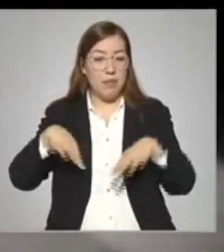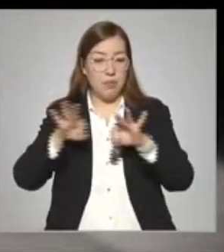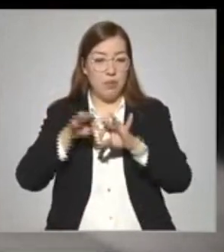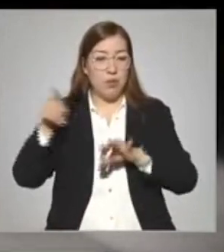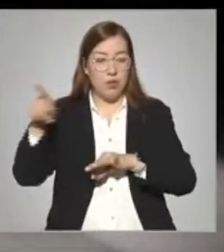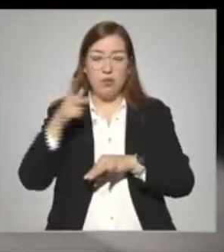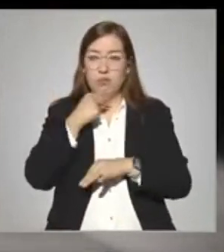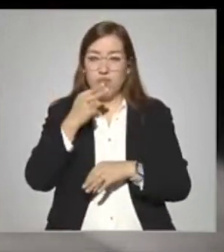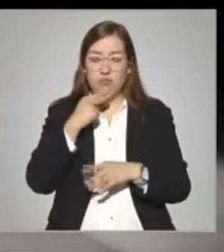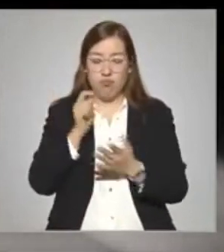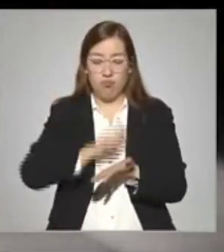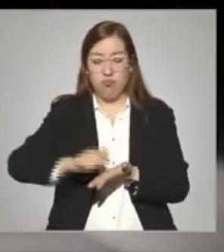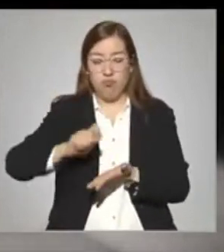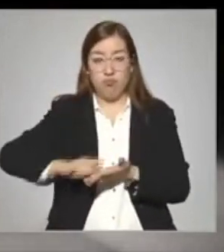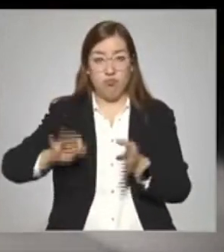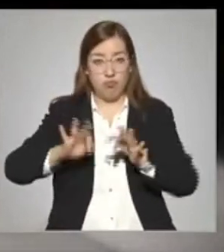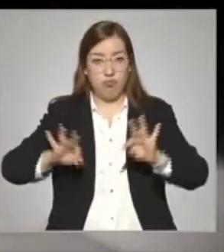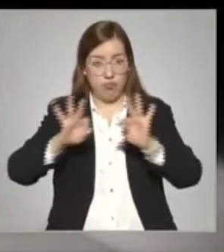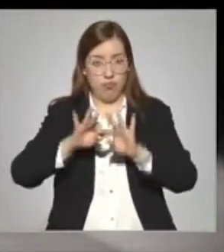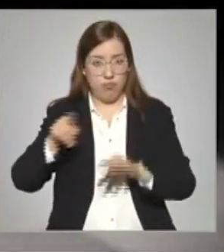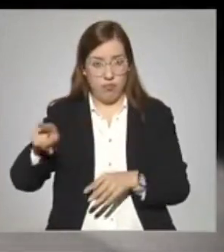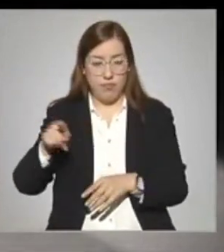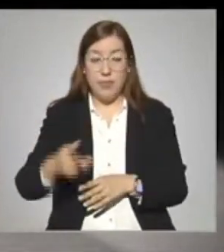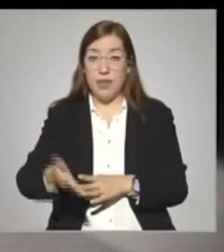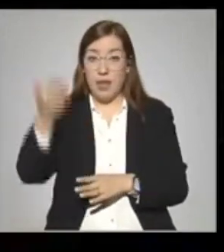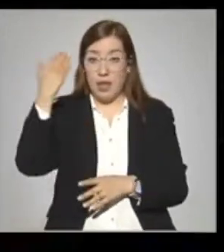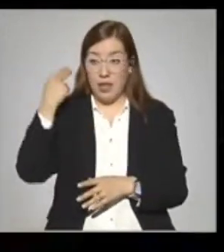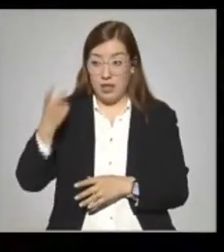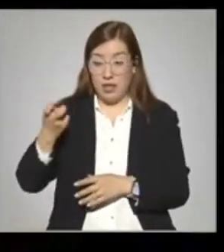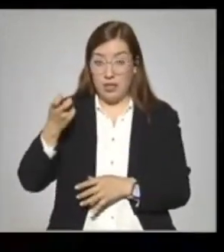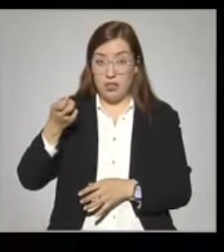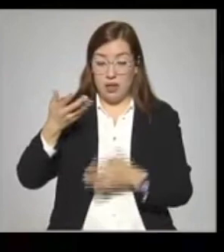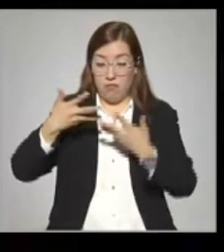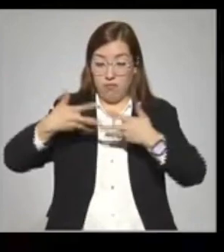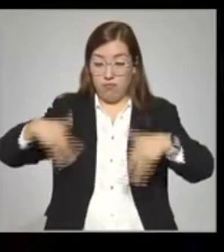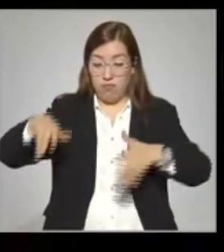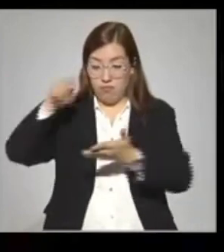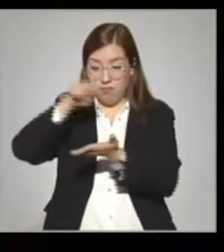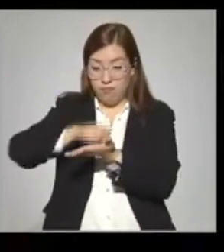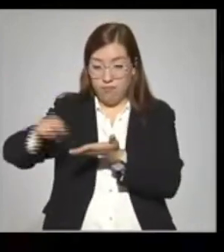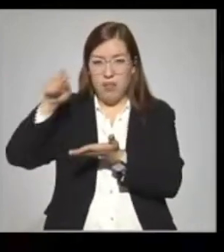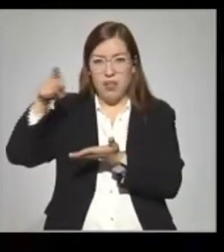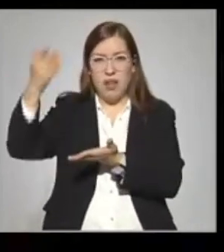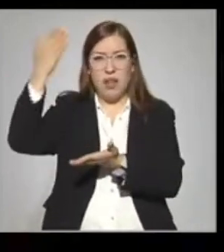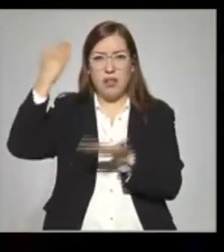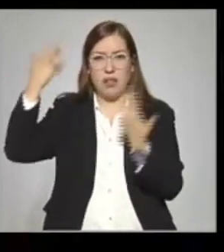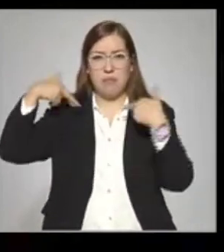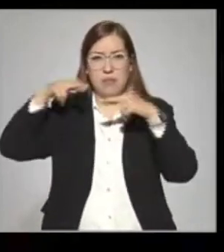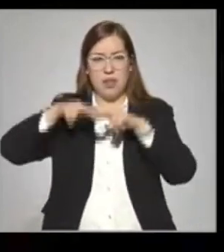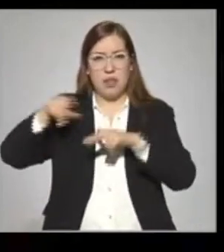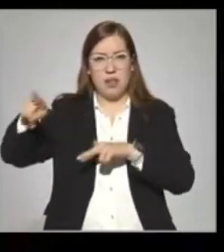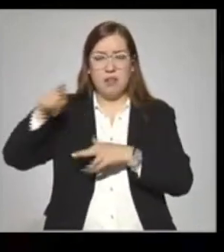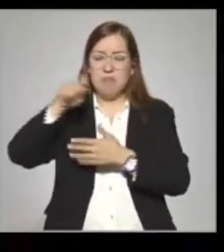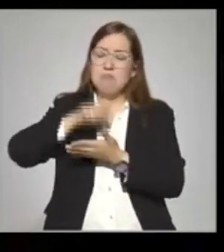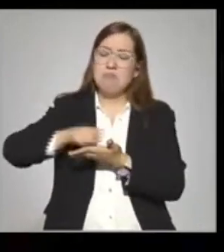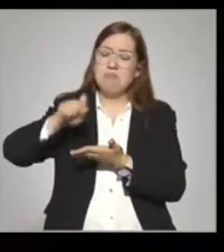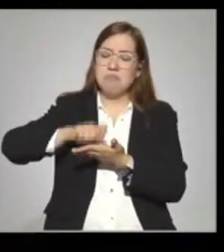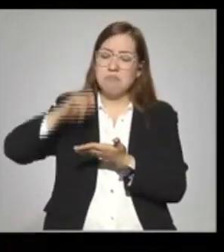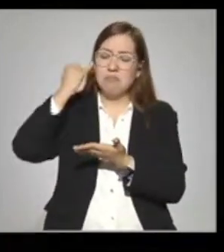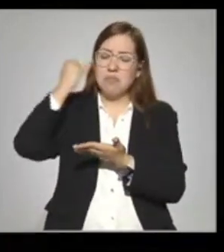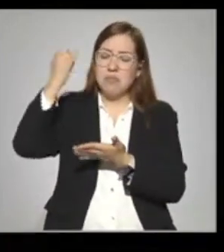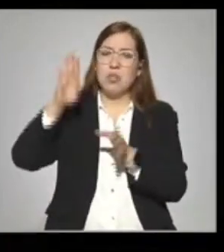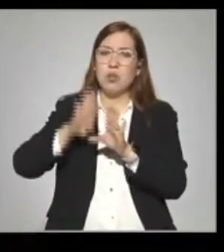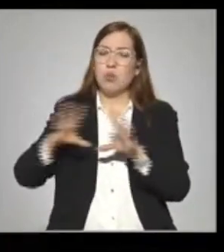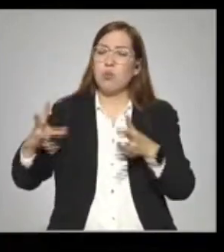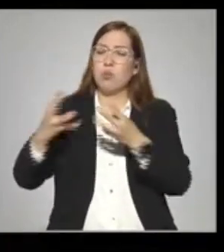dramaturgia contemporánea mexicana, escribió esta obra. Él era maestro. Y entonces escribe esta obra un poco también trabajando con